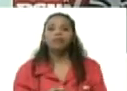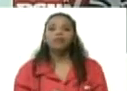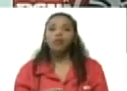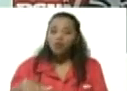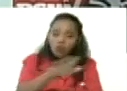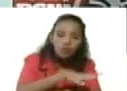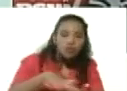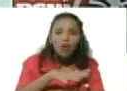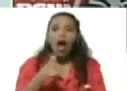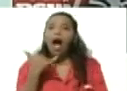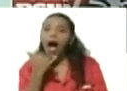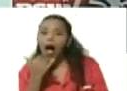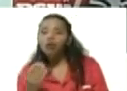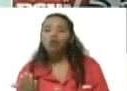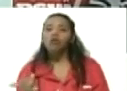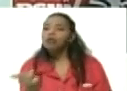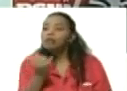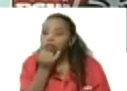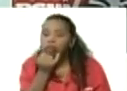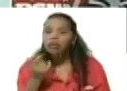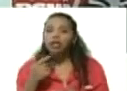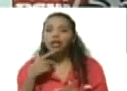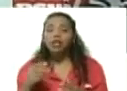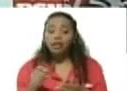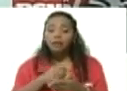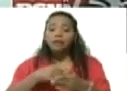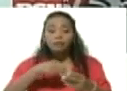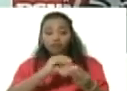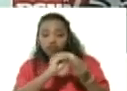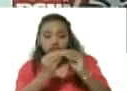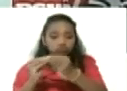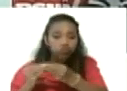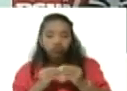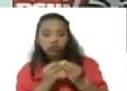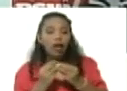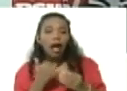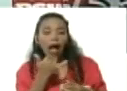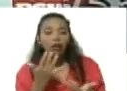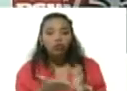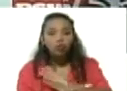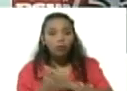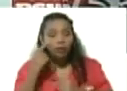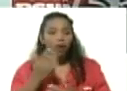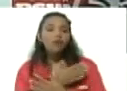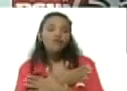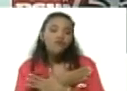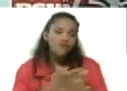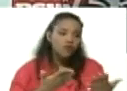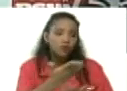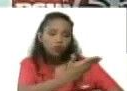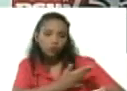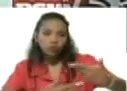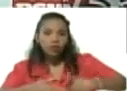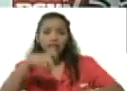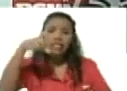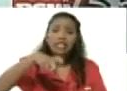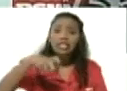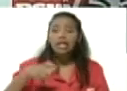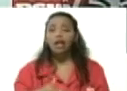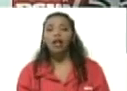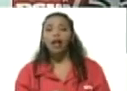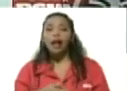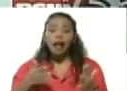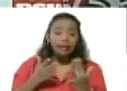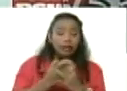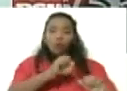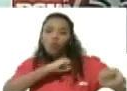donde hay fallas, ir corrigiendo los contactos necesarios, la solidaridad necesaria entre los